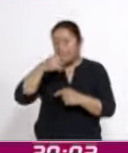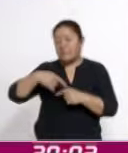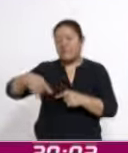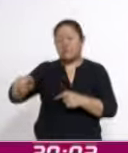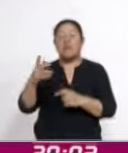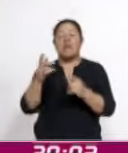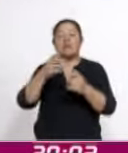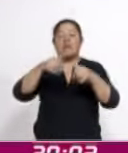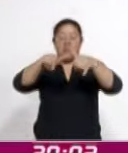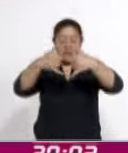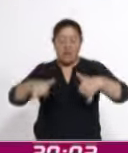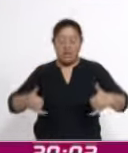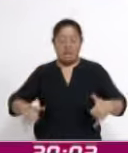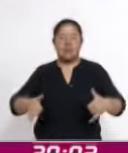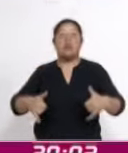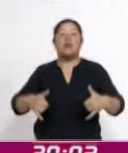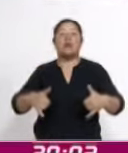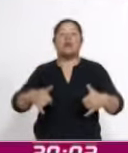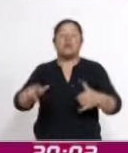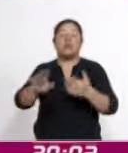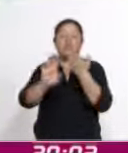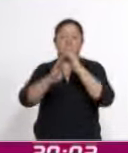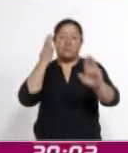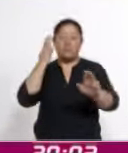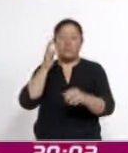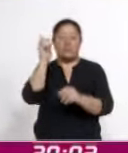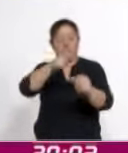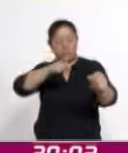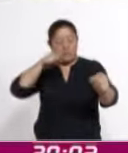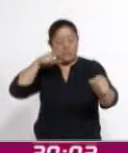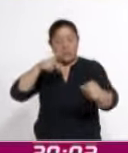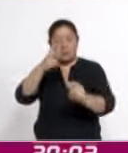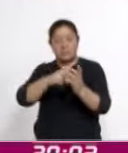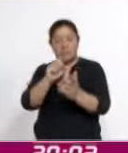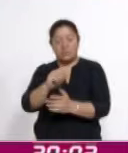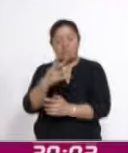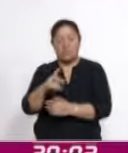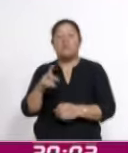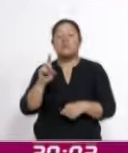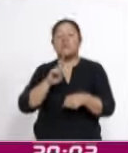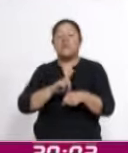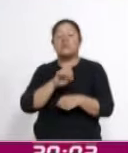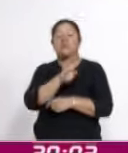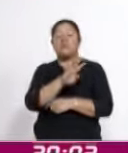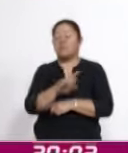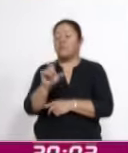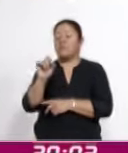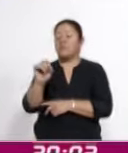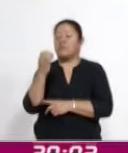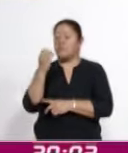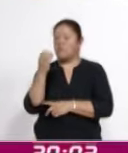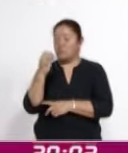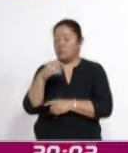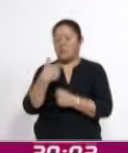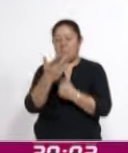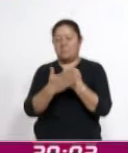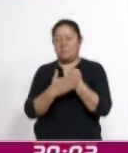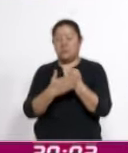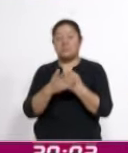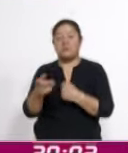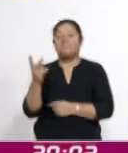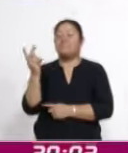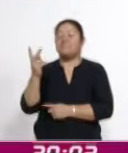Mundo de tiro con arco 2024 que se realizará en Tlaxcala los días 19 y 20 de octubre ambas